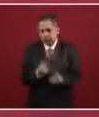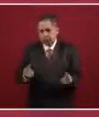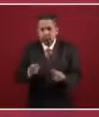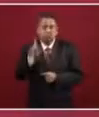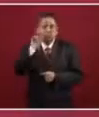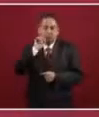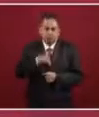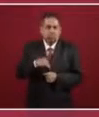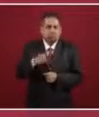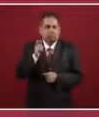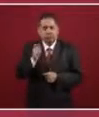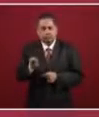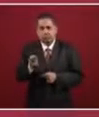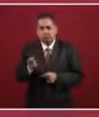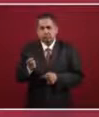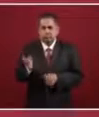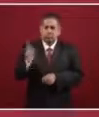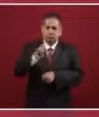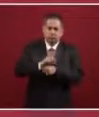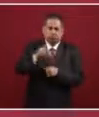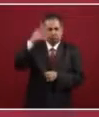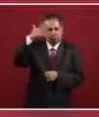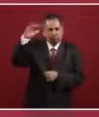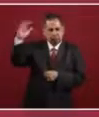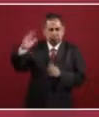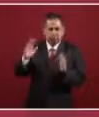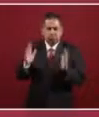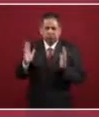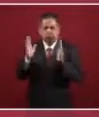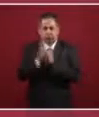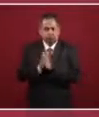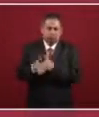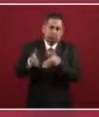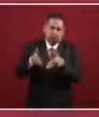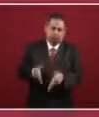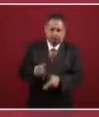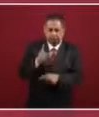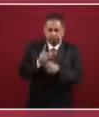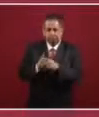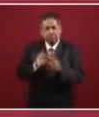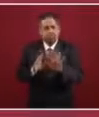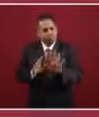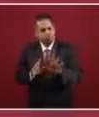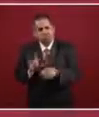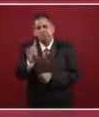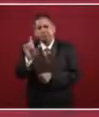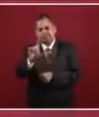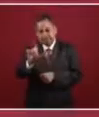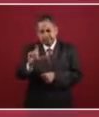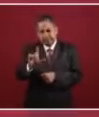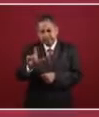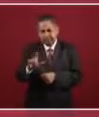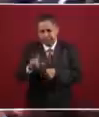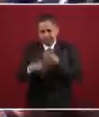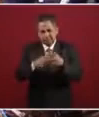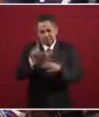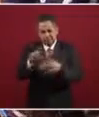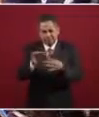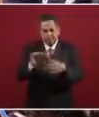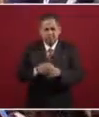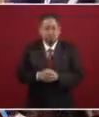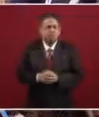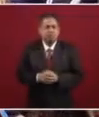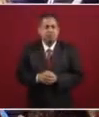mañana de los adultos, de los finados. Entonces, pero el lunes